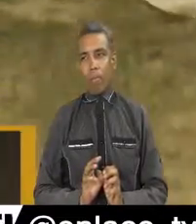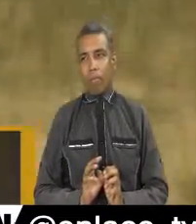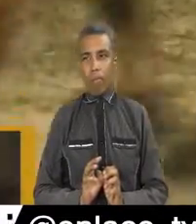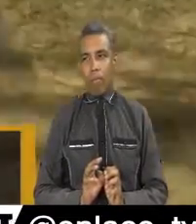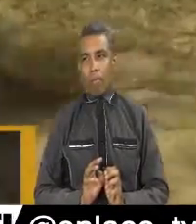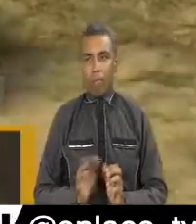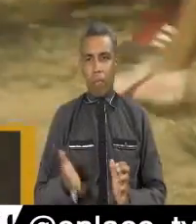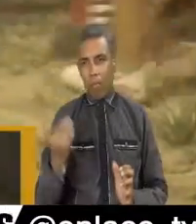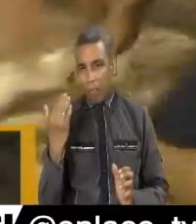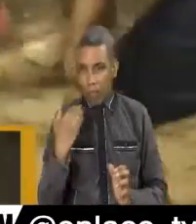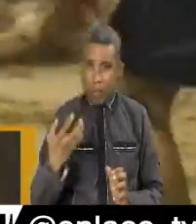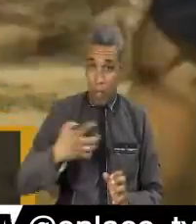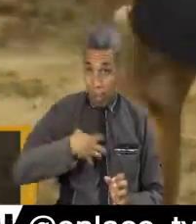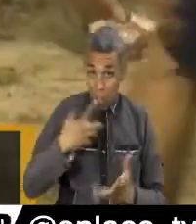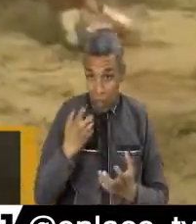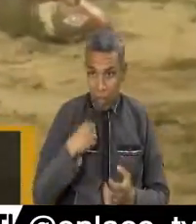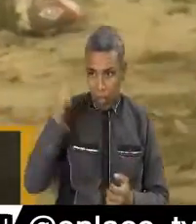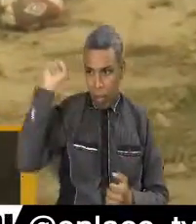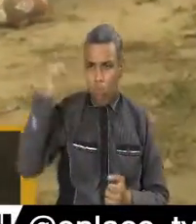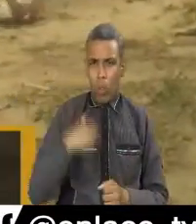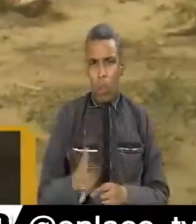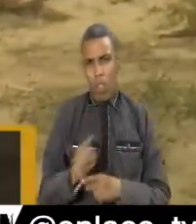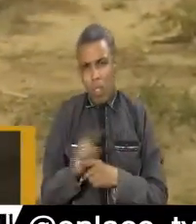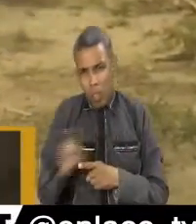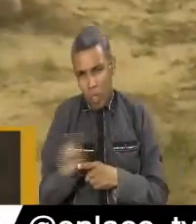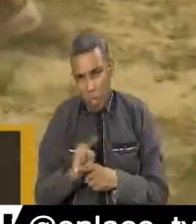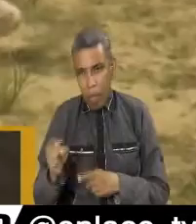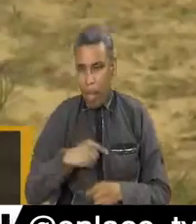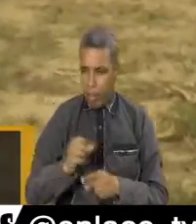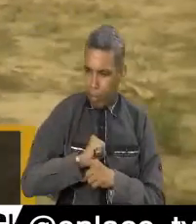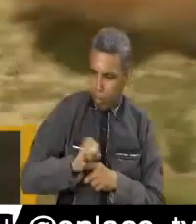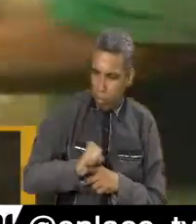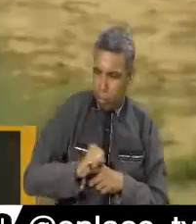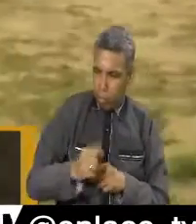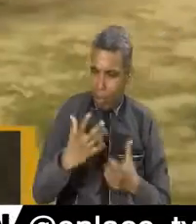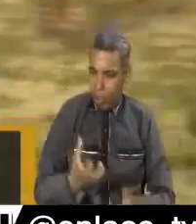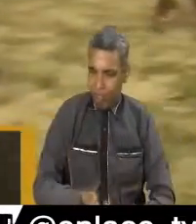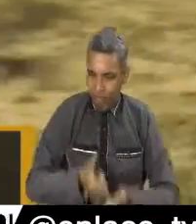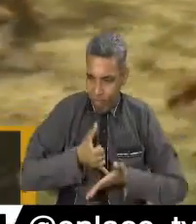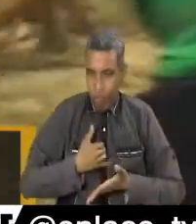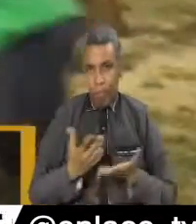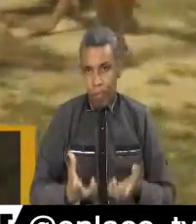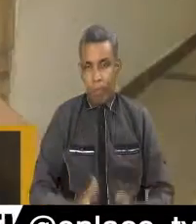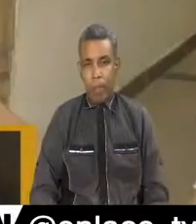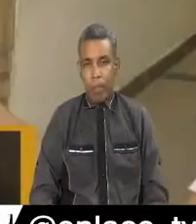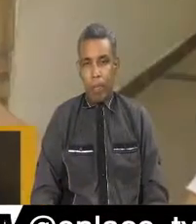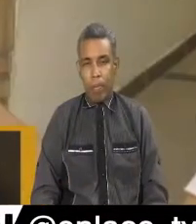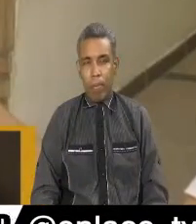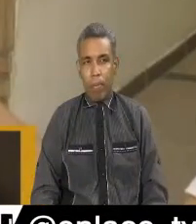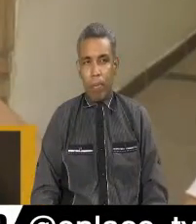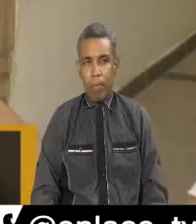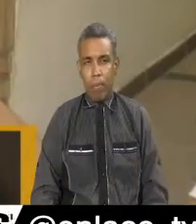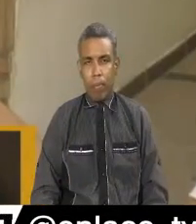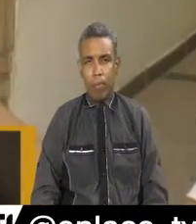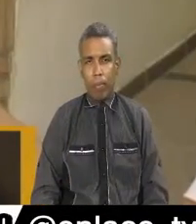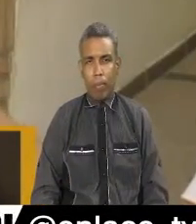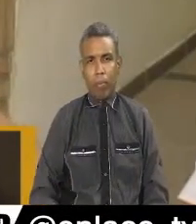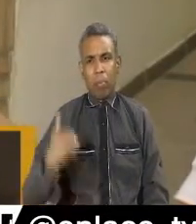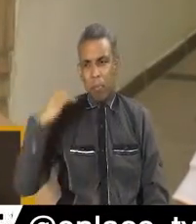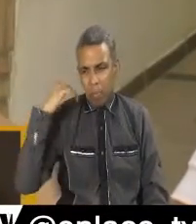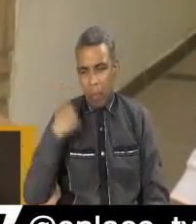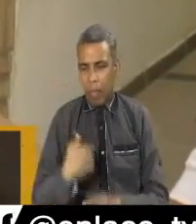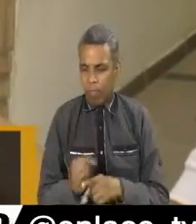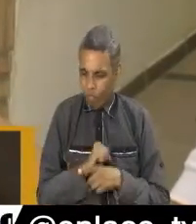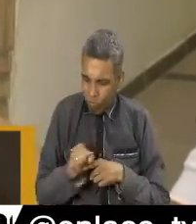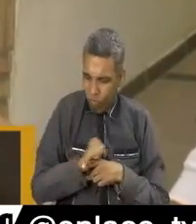esta respectiva competición. Llevan semanas entrenando fuertemente para traer un triunfo en esta disciplina para la ciudad. Nos hemos venido preparando como lo